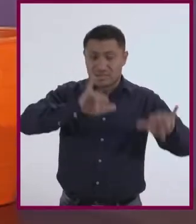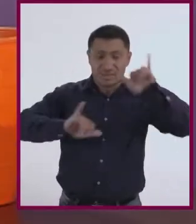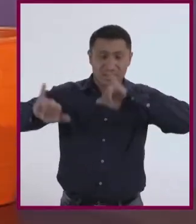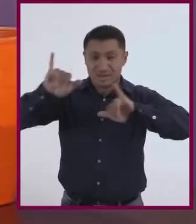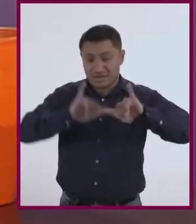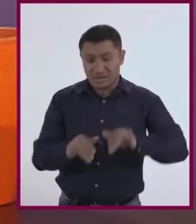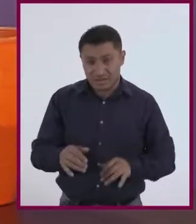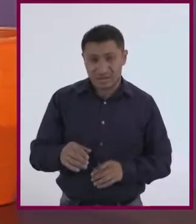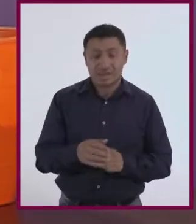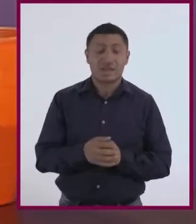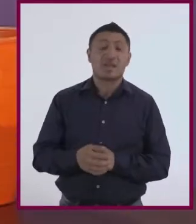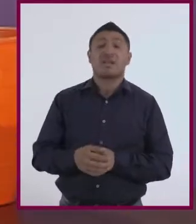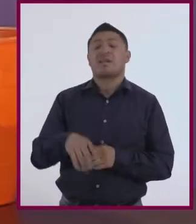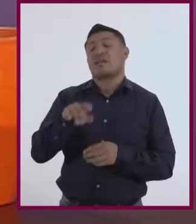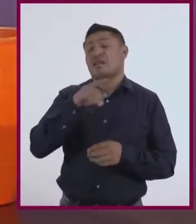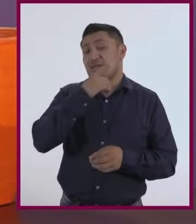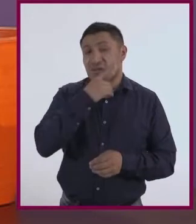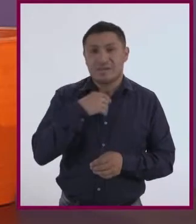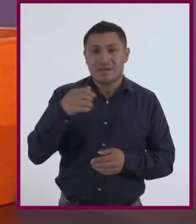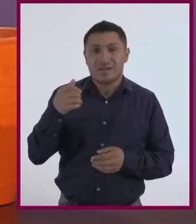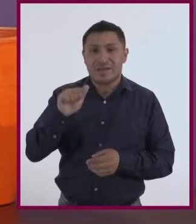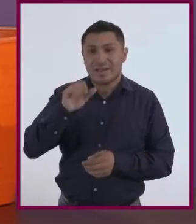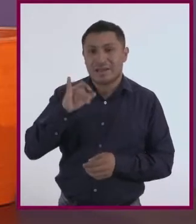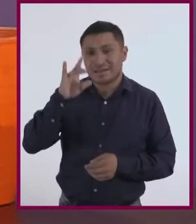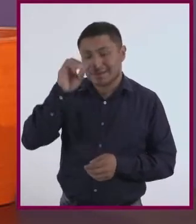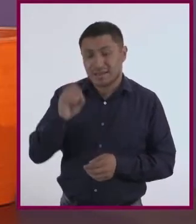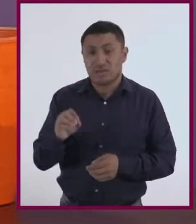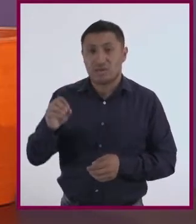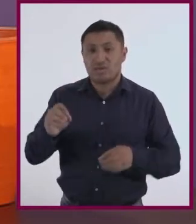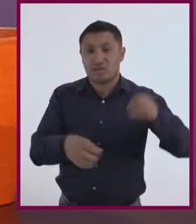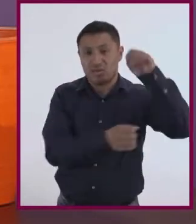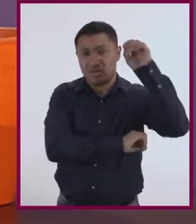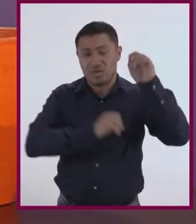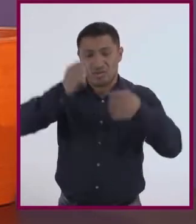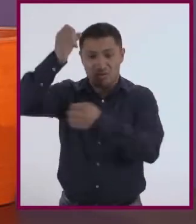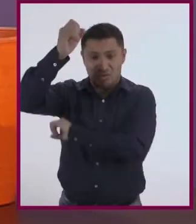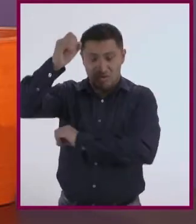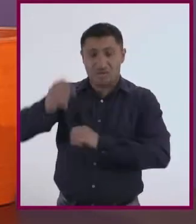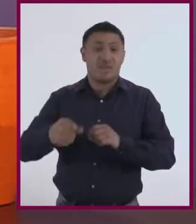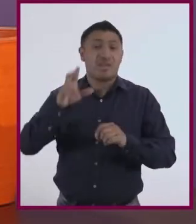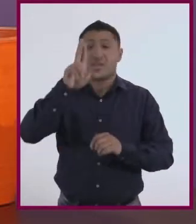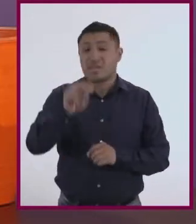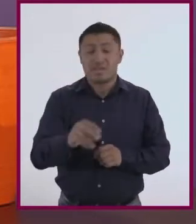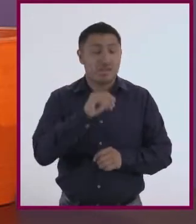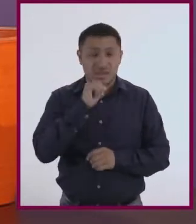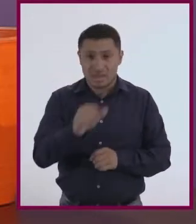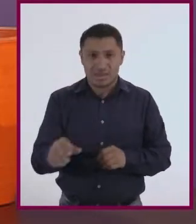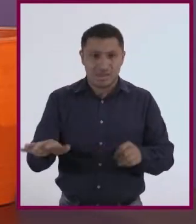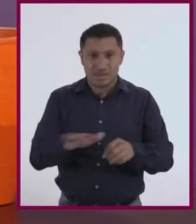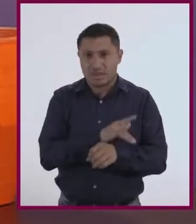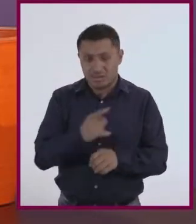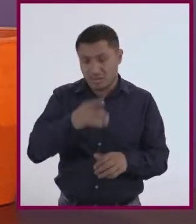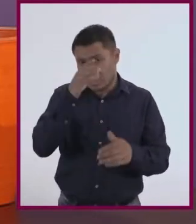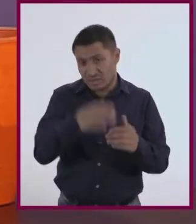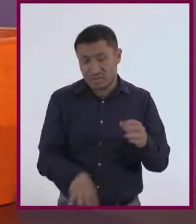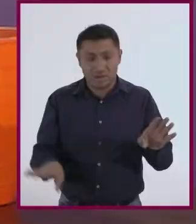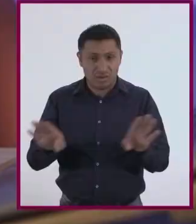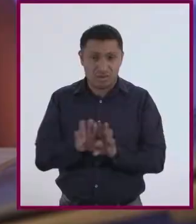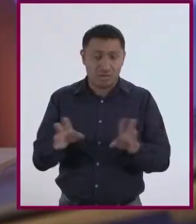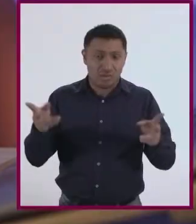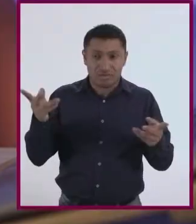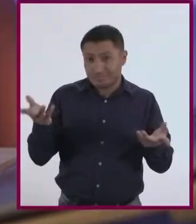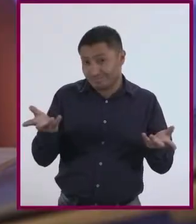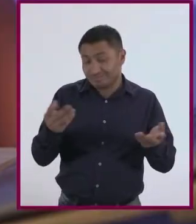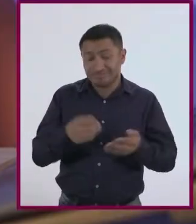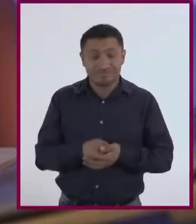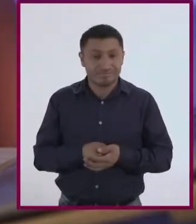insecticidas, desinfectantes, ácidos o desodorantes, ya que acabaríamos justamente con quienes nos permiten realizar la composta.